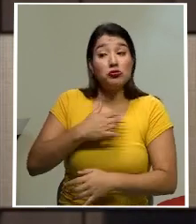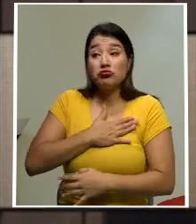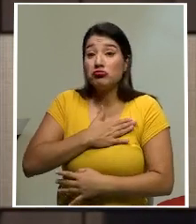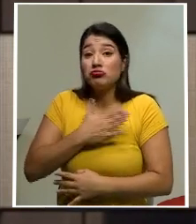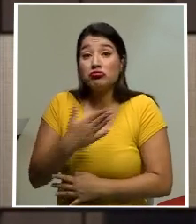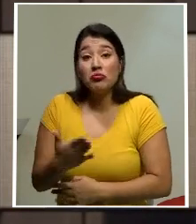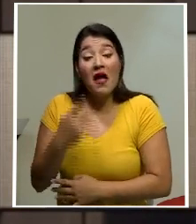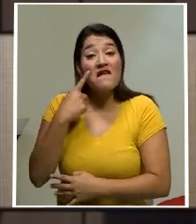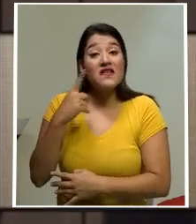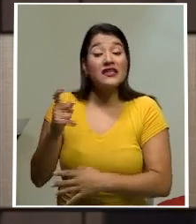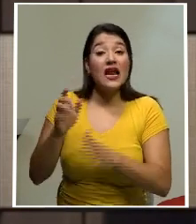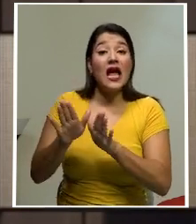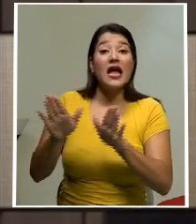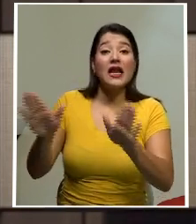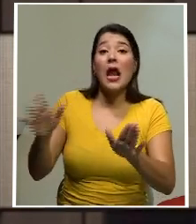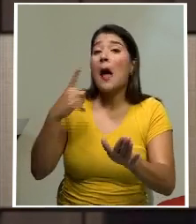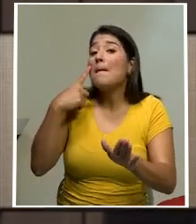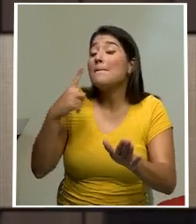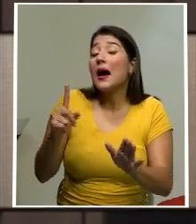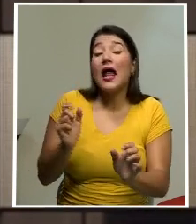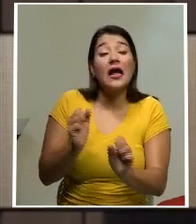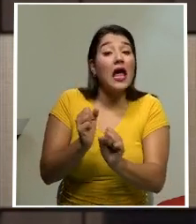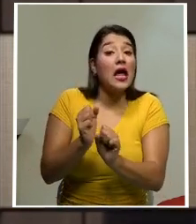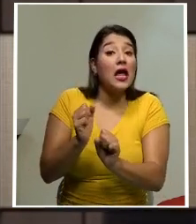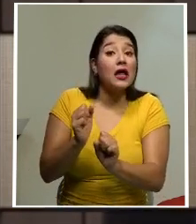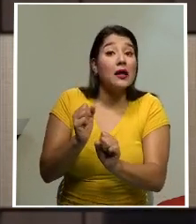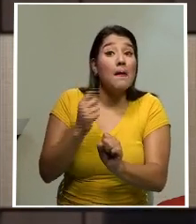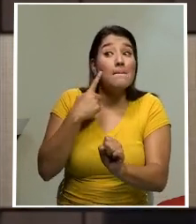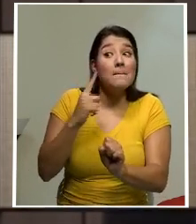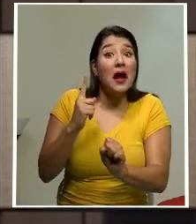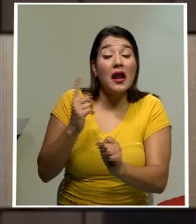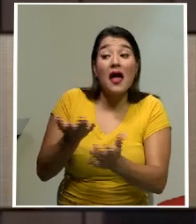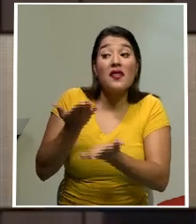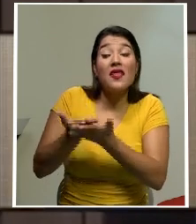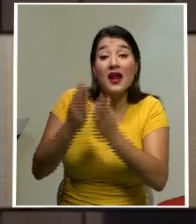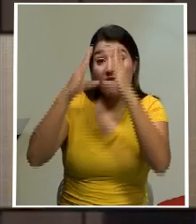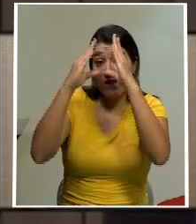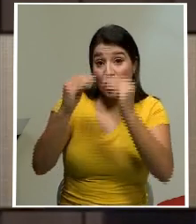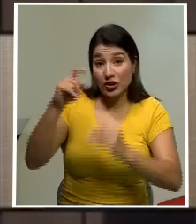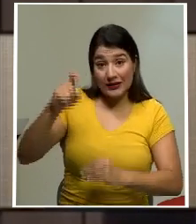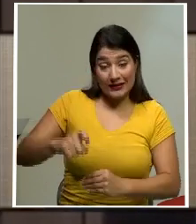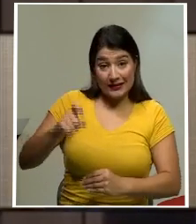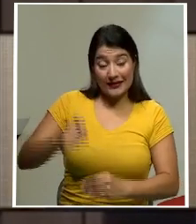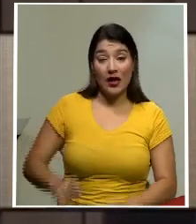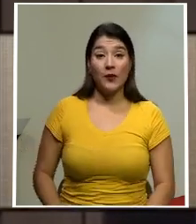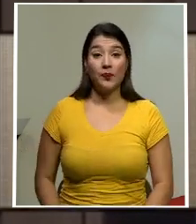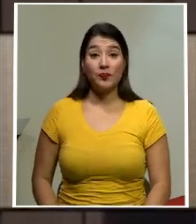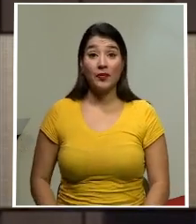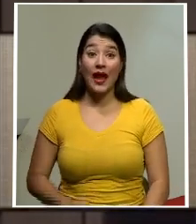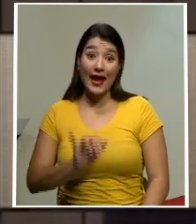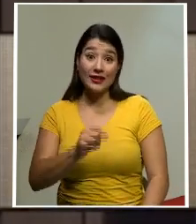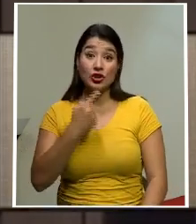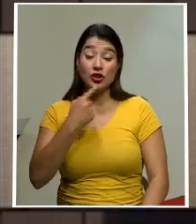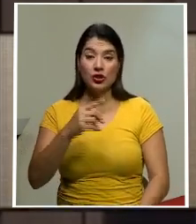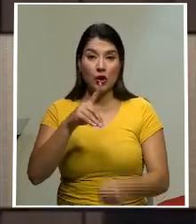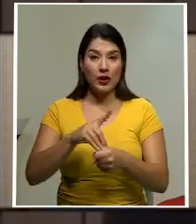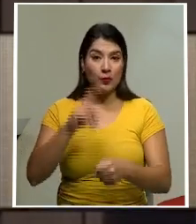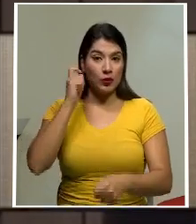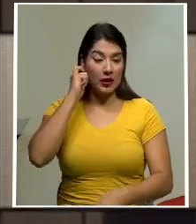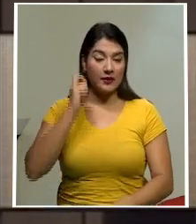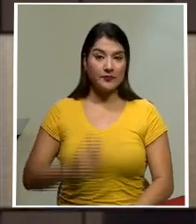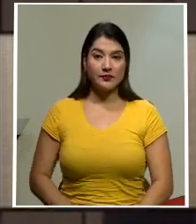de la Fiscalía General para lo que considero oportuno en el marco de esta investigación. Así concluyó la diputada.